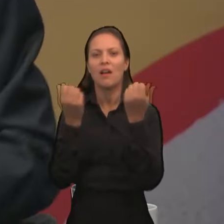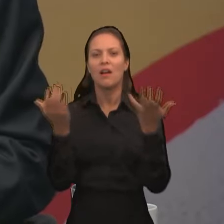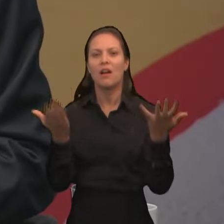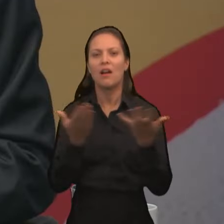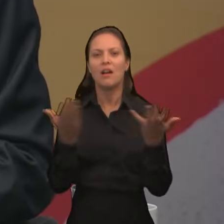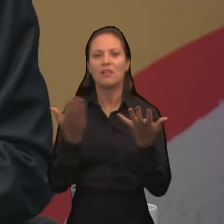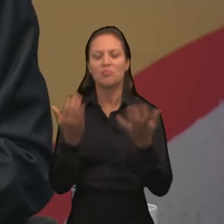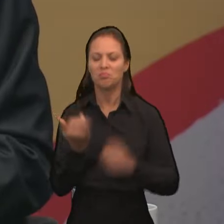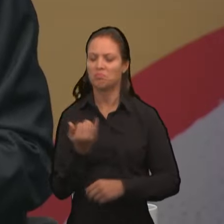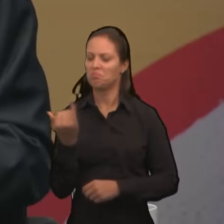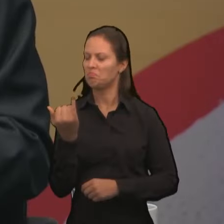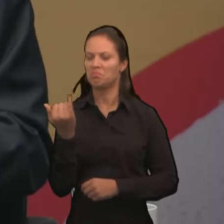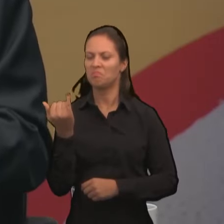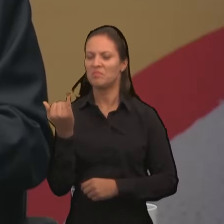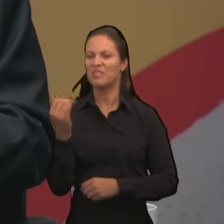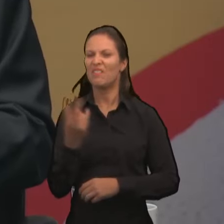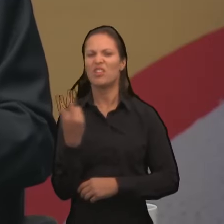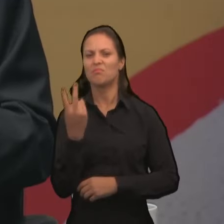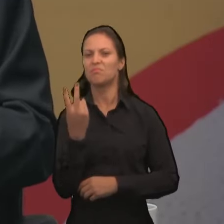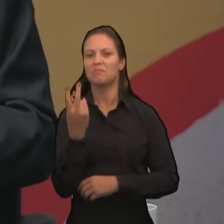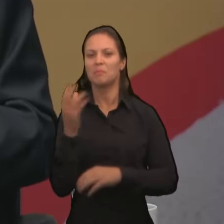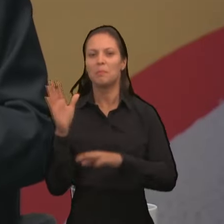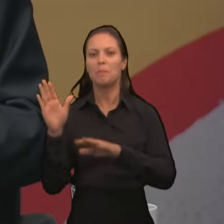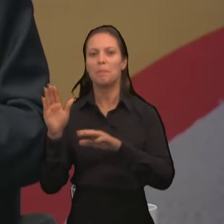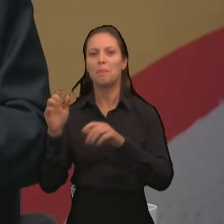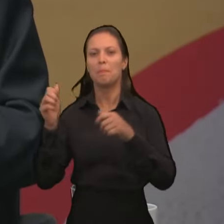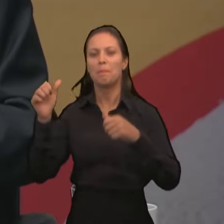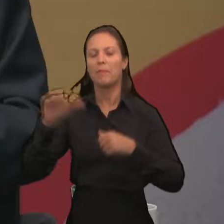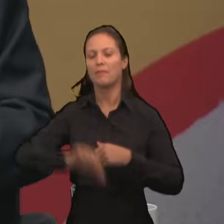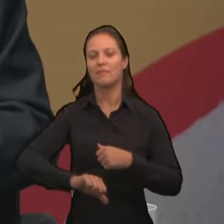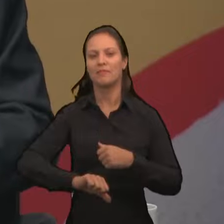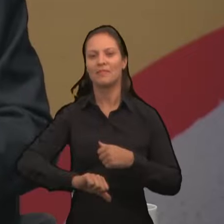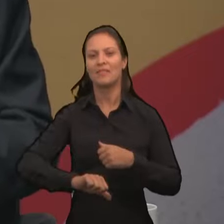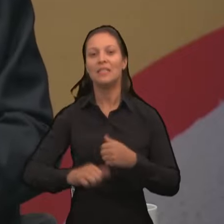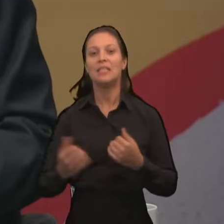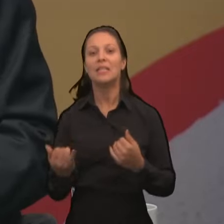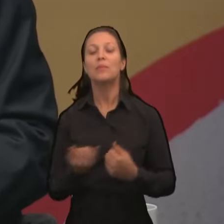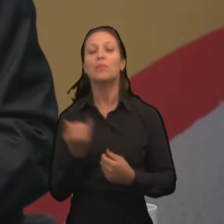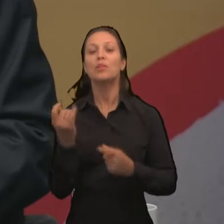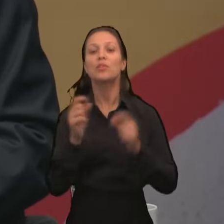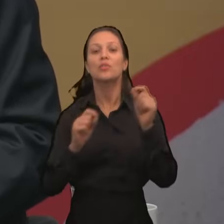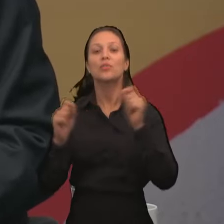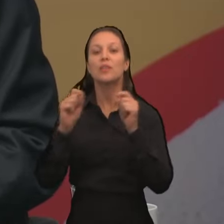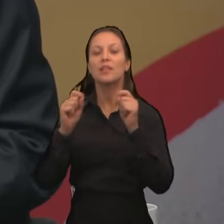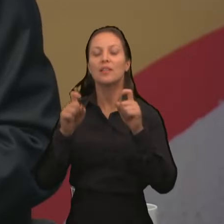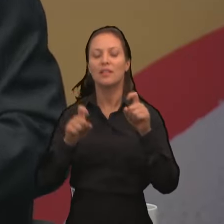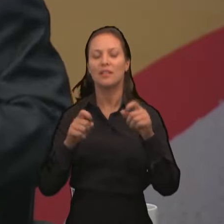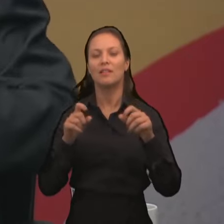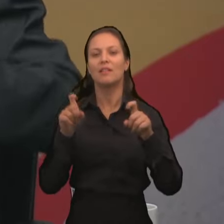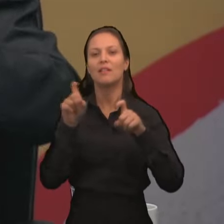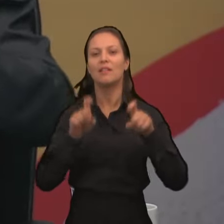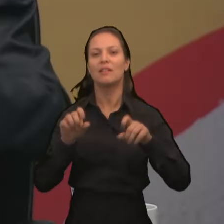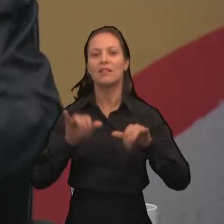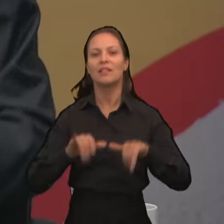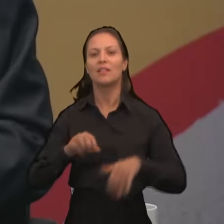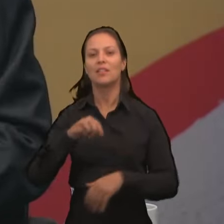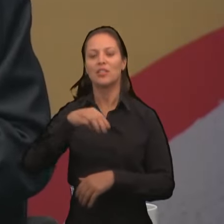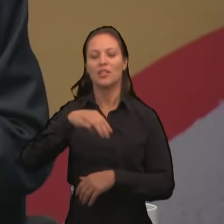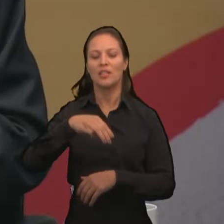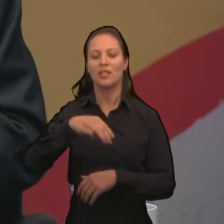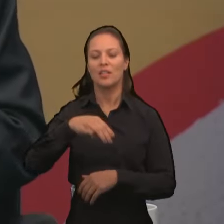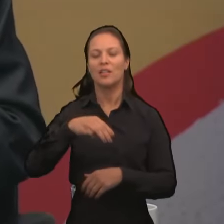día ninguna de ellas figura entre los, las empresas más valiosas, como por ejemplo Facebook,